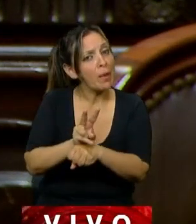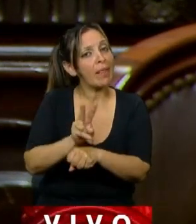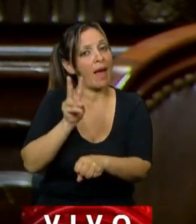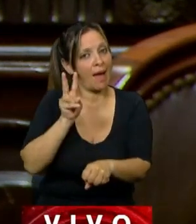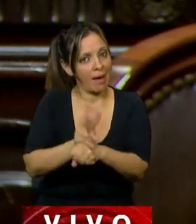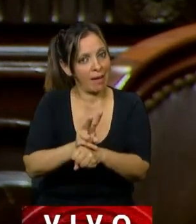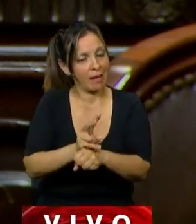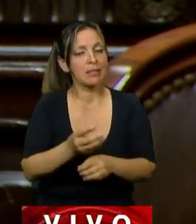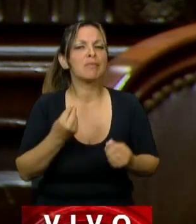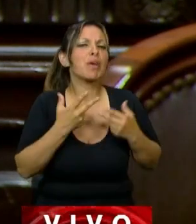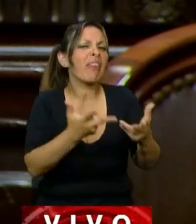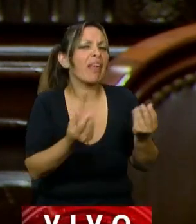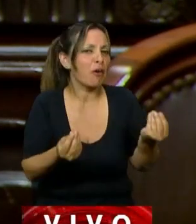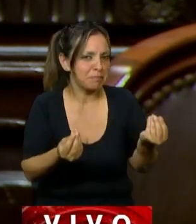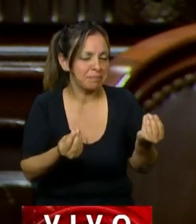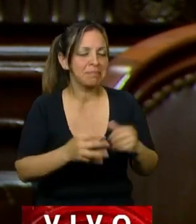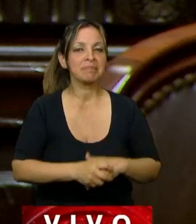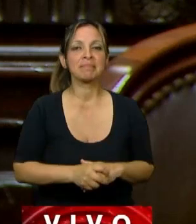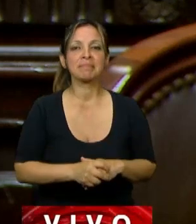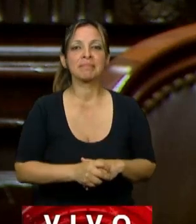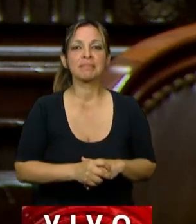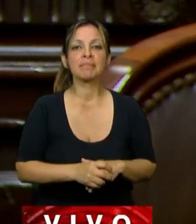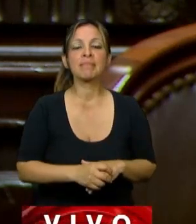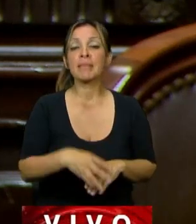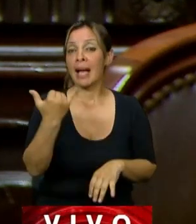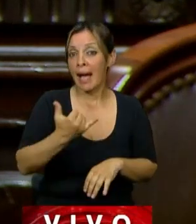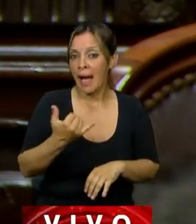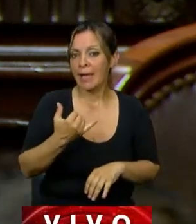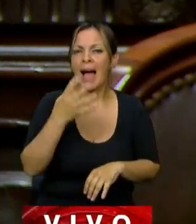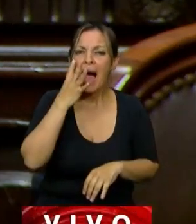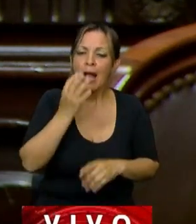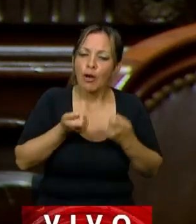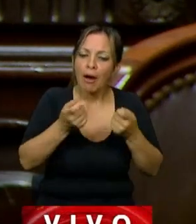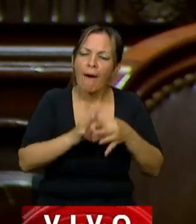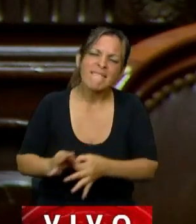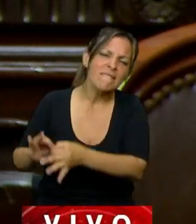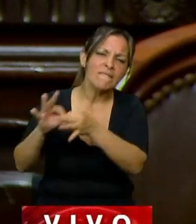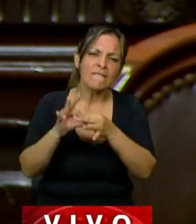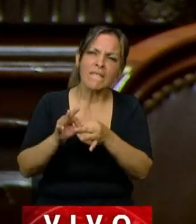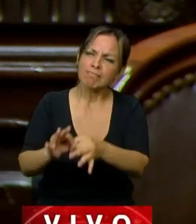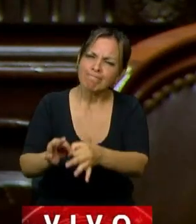¿Y por qué digo esto, señor presidente? Porque si hay algo que unió a todos los misioneros,